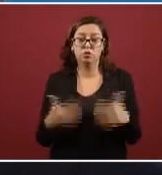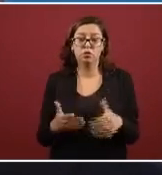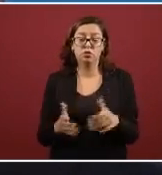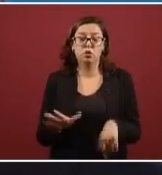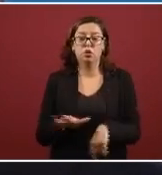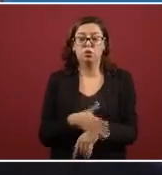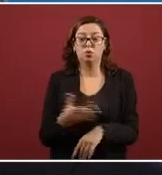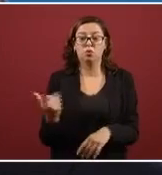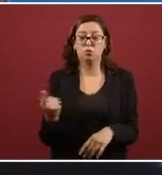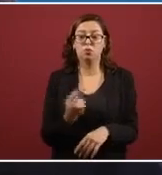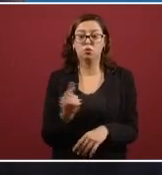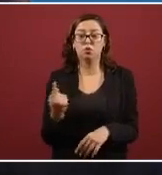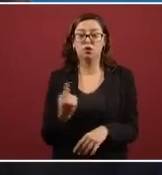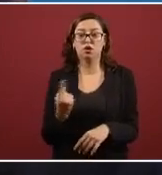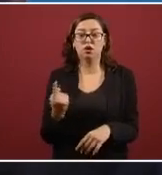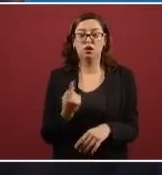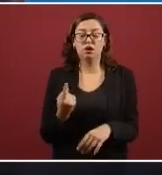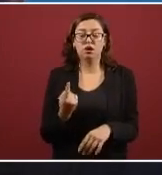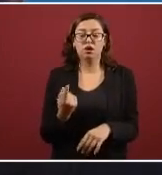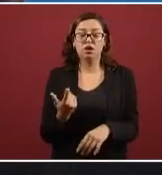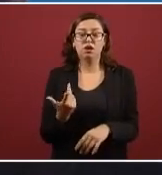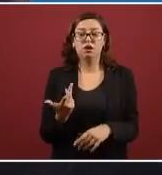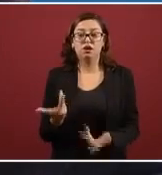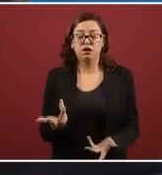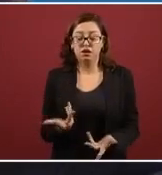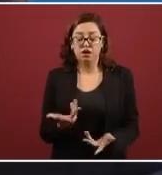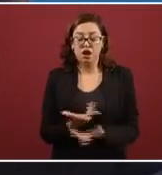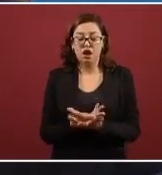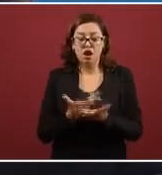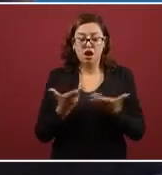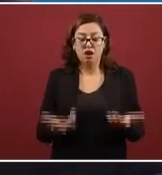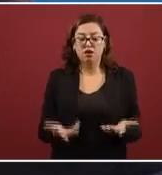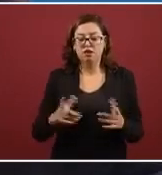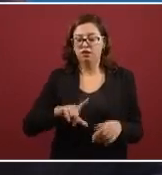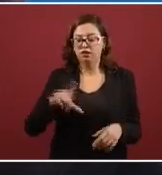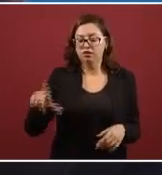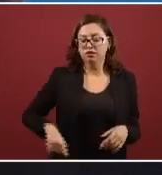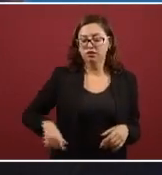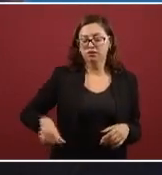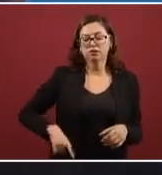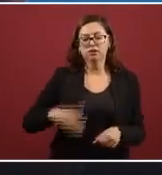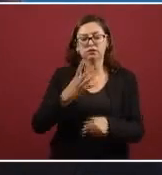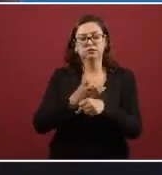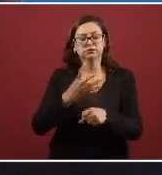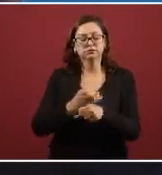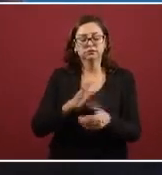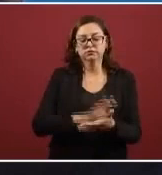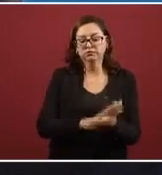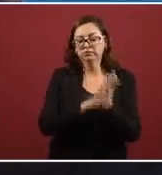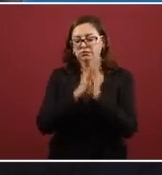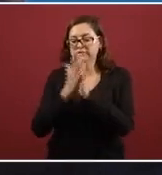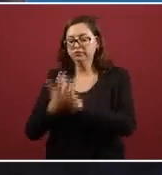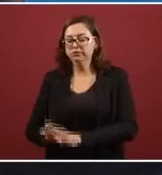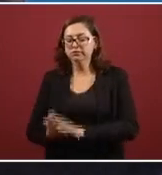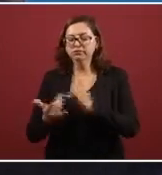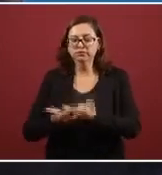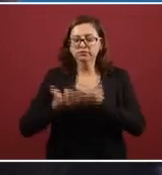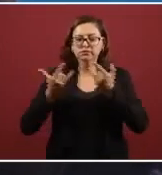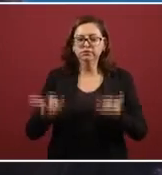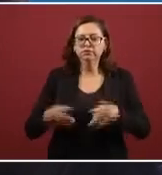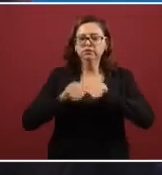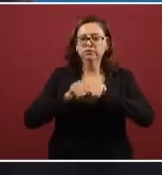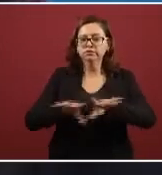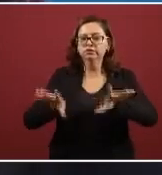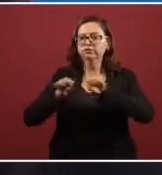vivimos, porque en el gobierno de la Cuarta Transformación, la historia no solo es generadora de identidad, sino también es